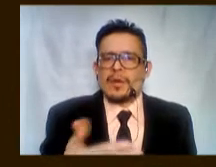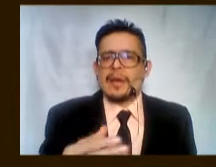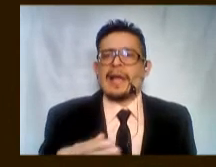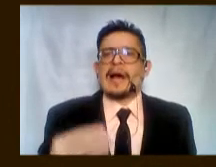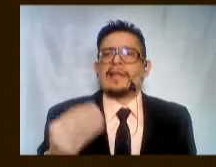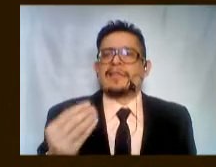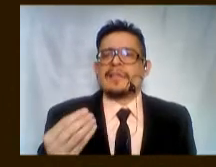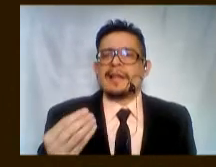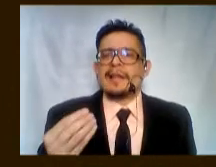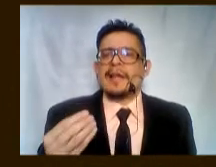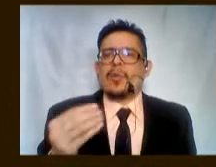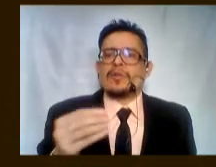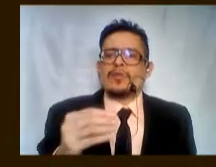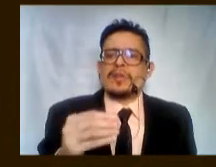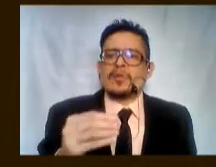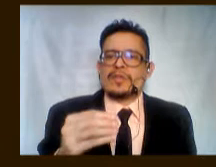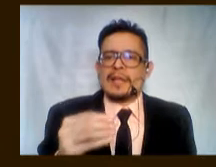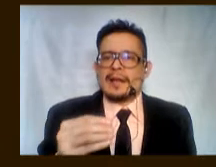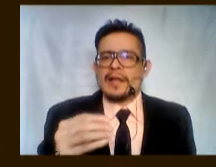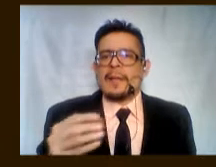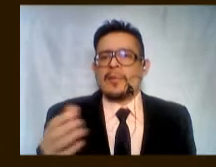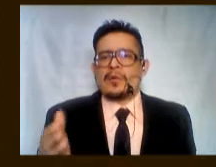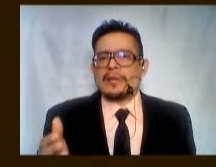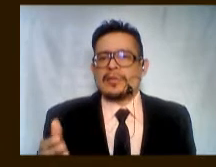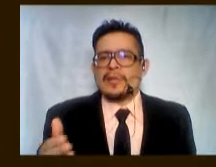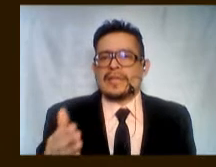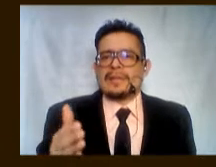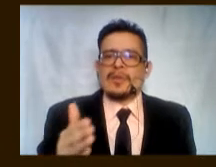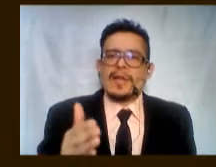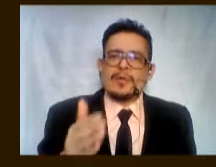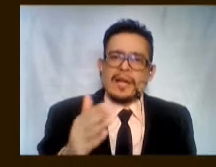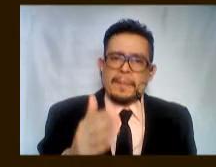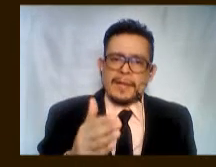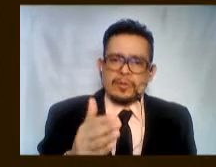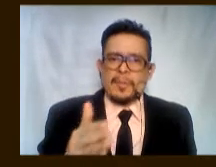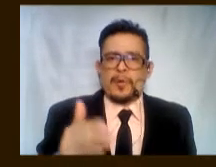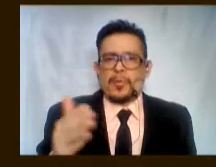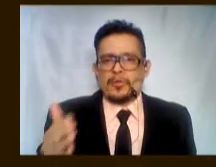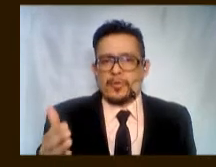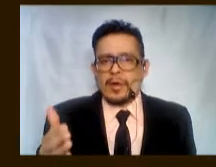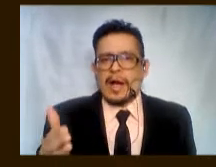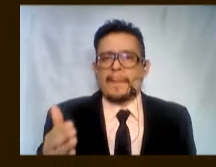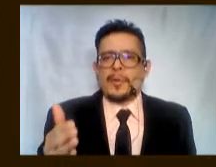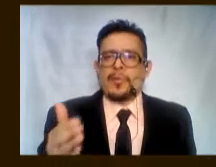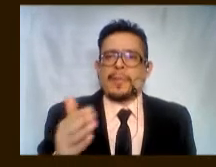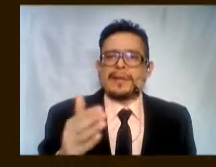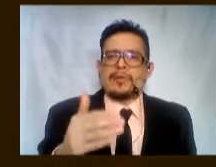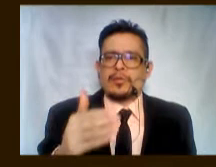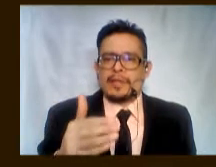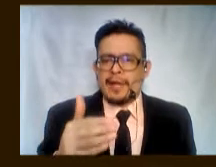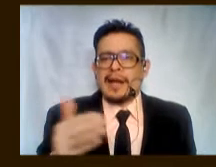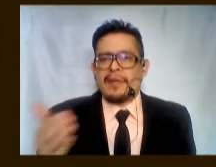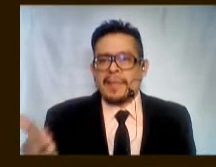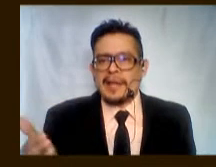sexual a decidir cuántos hijos tener por lo tanto debe ser objeto de respeto promoción apoyo por